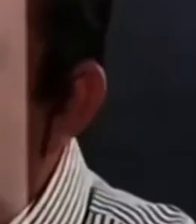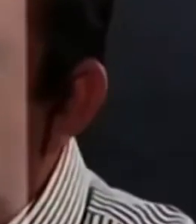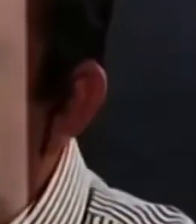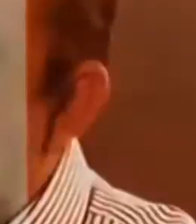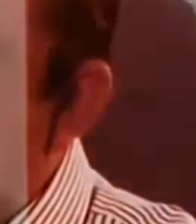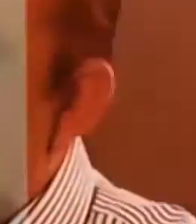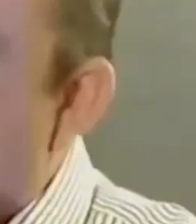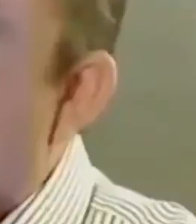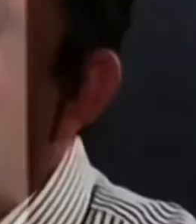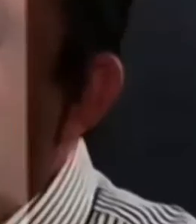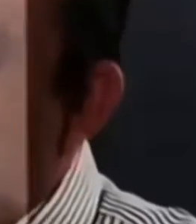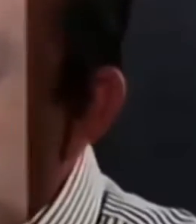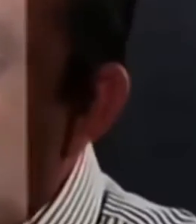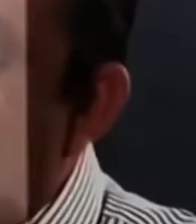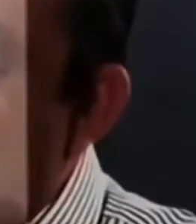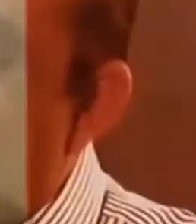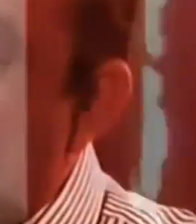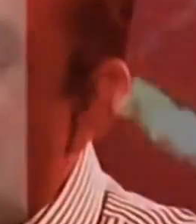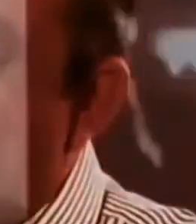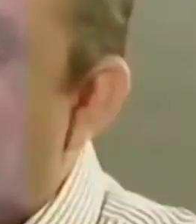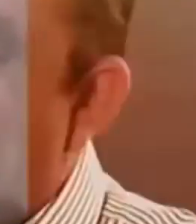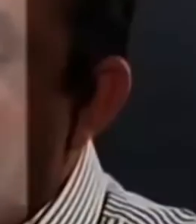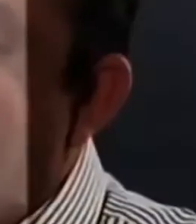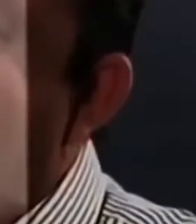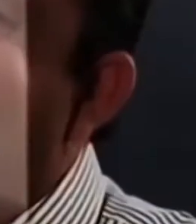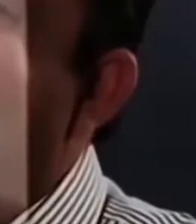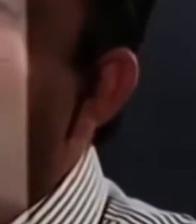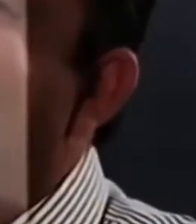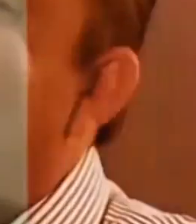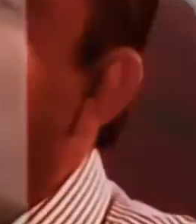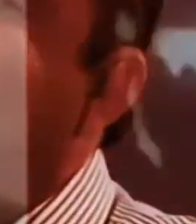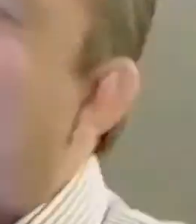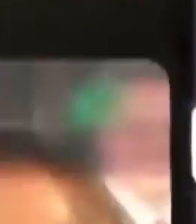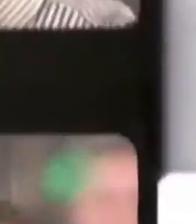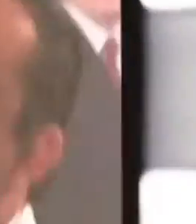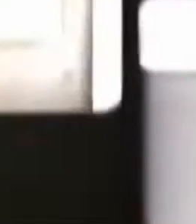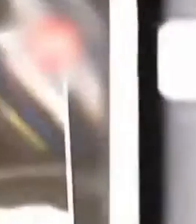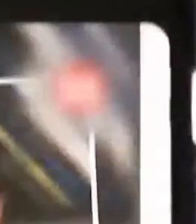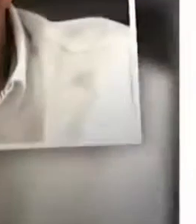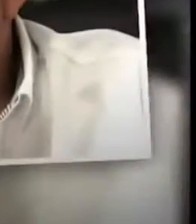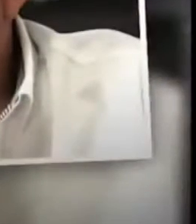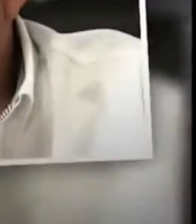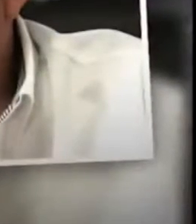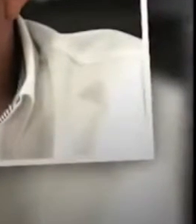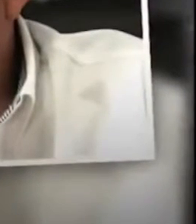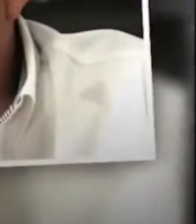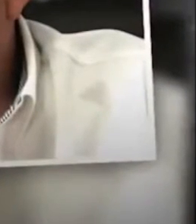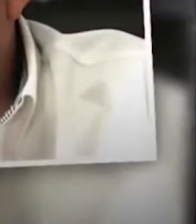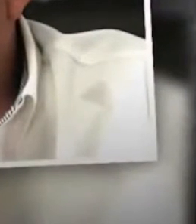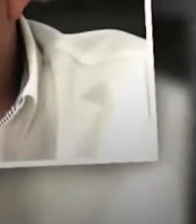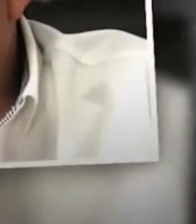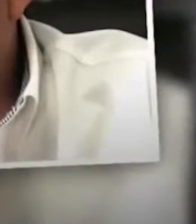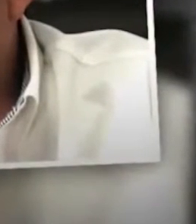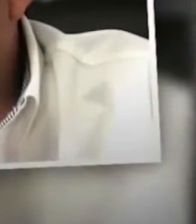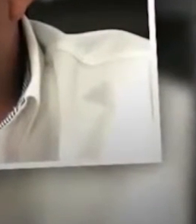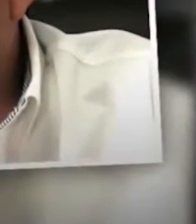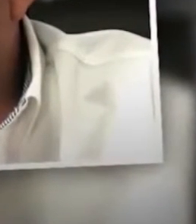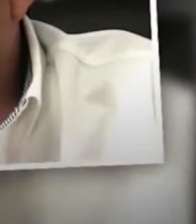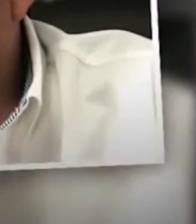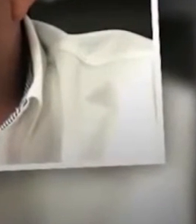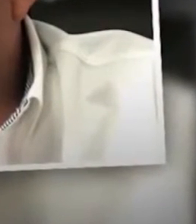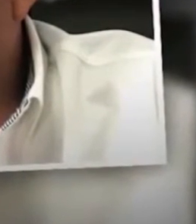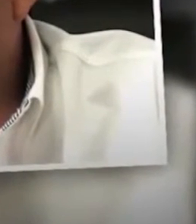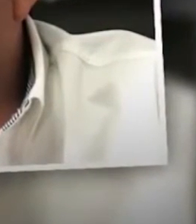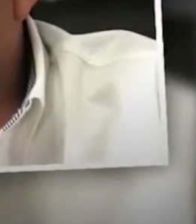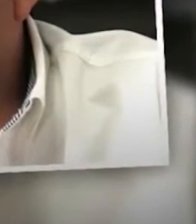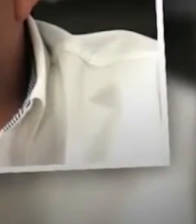Chapo. Al día siguiente, recibió en su oficina al comandante de la Policía Federal en Nayarit, quien le puso a García Luna en el teléfono para agradecerle